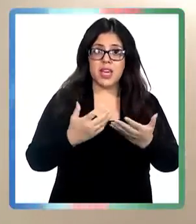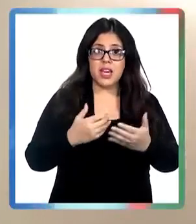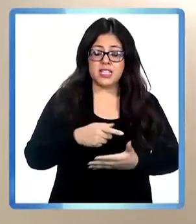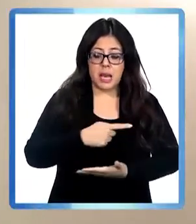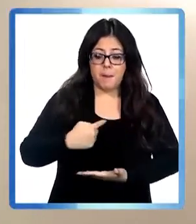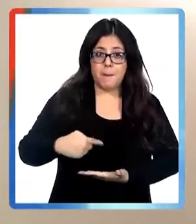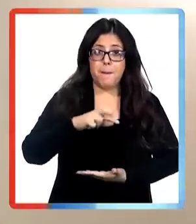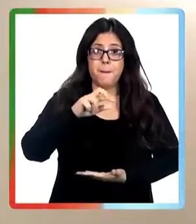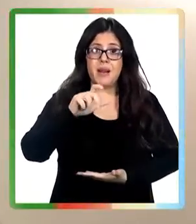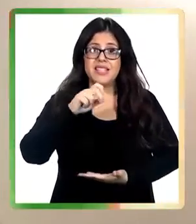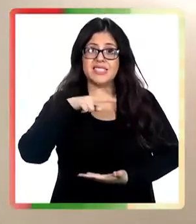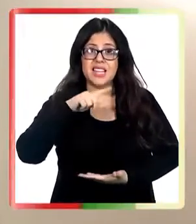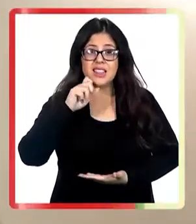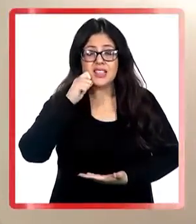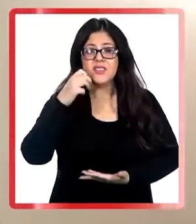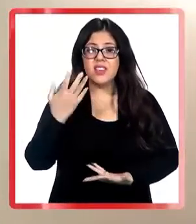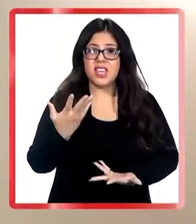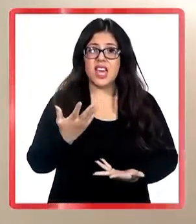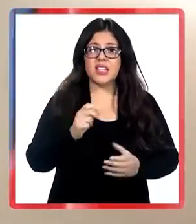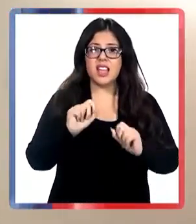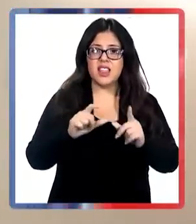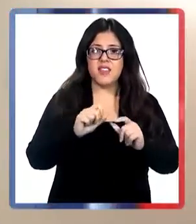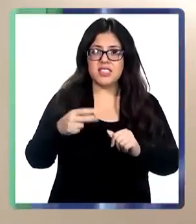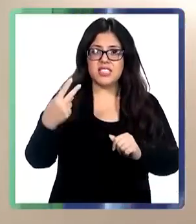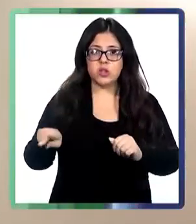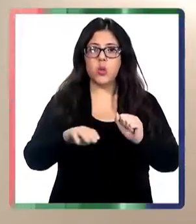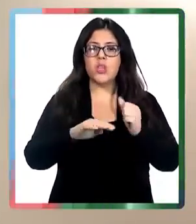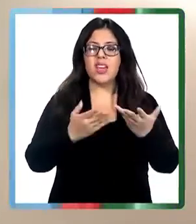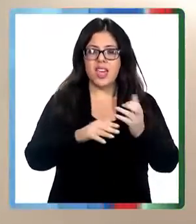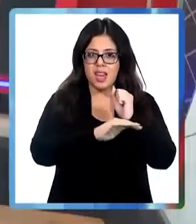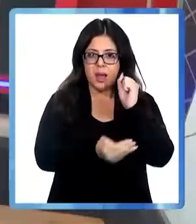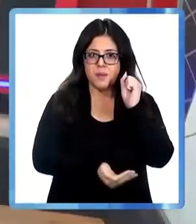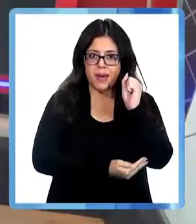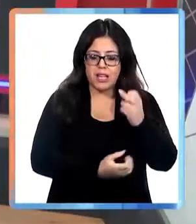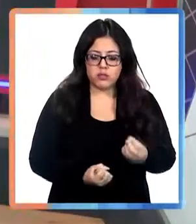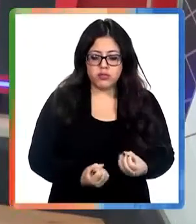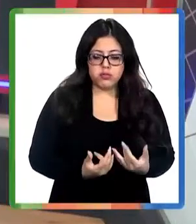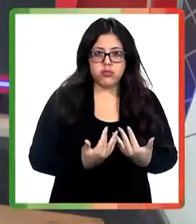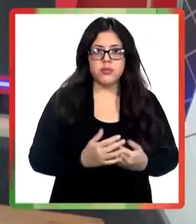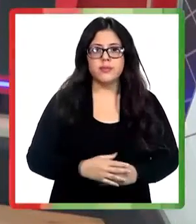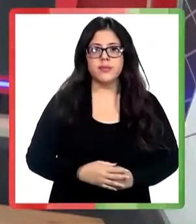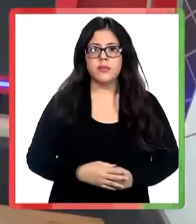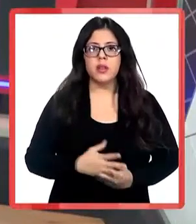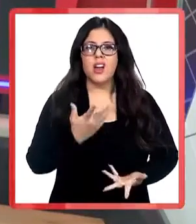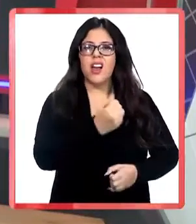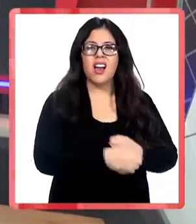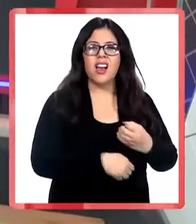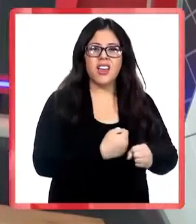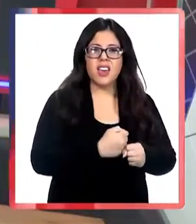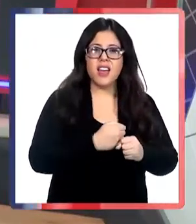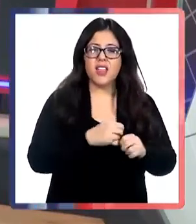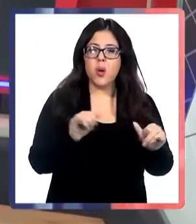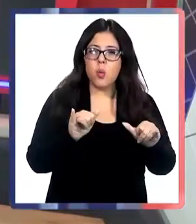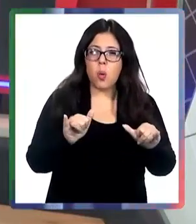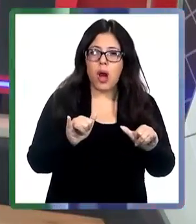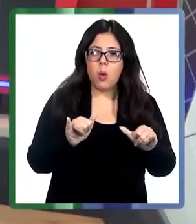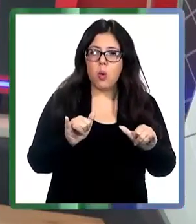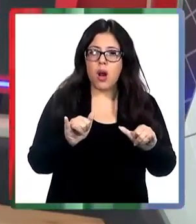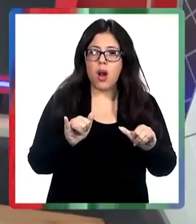los anticuerpos que ella haya tenido durante su embarazo. Doctora, ¿a qué edad un recién nacido o un